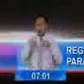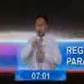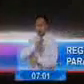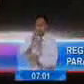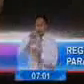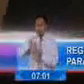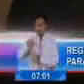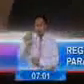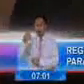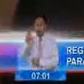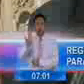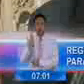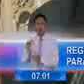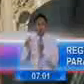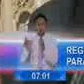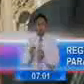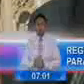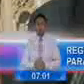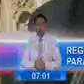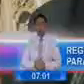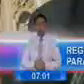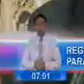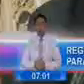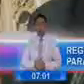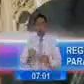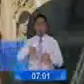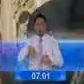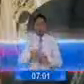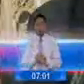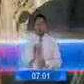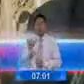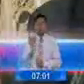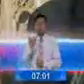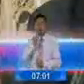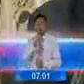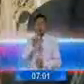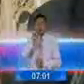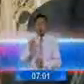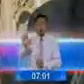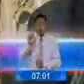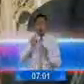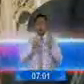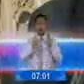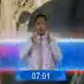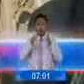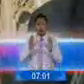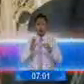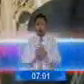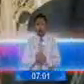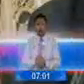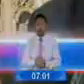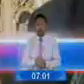sufragio el próximo 7 de febrero. Que se cumplirá con la jornada ampliada los sábados 30 de enero y 6 de febrero de 6